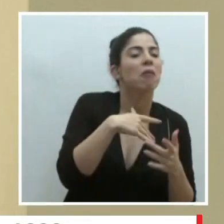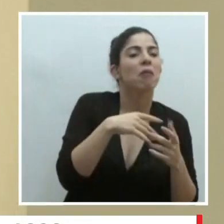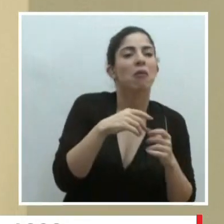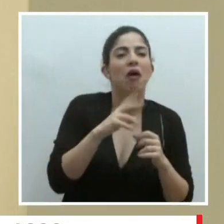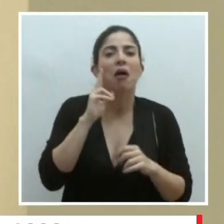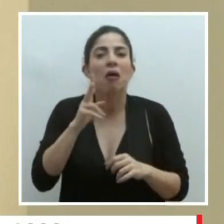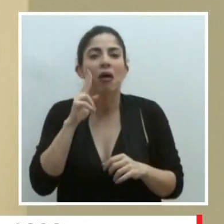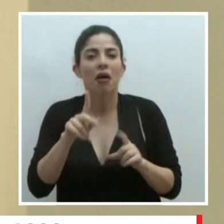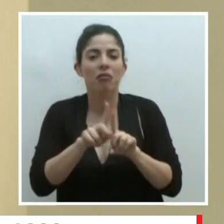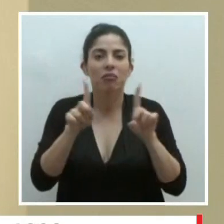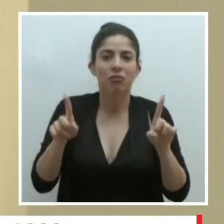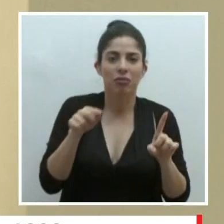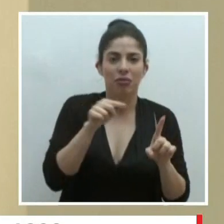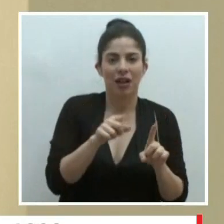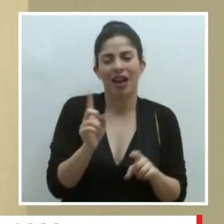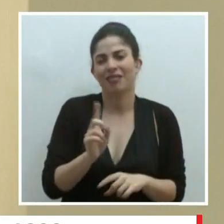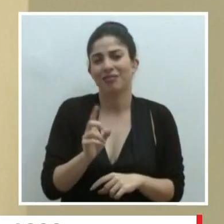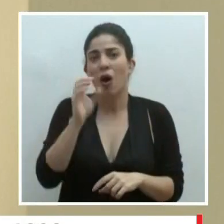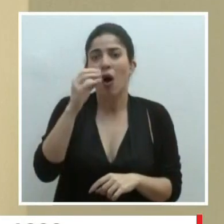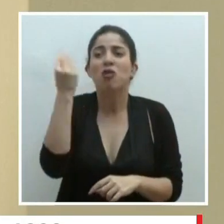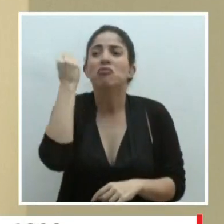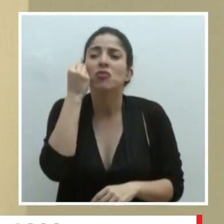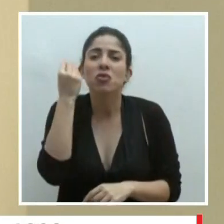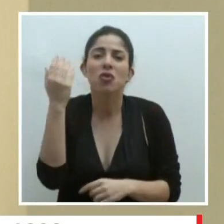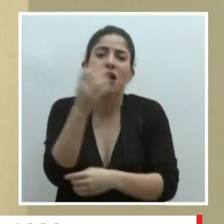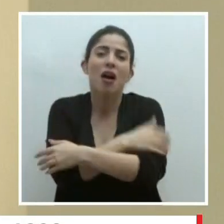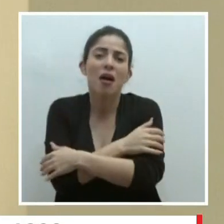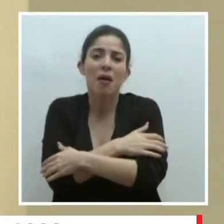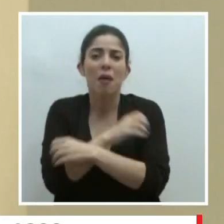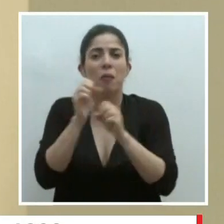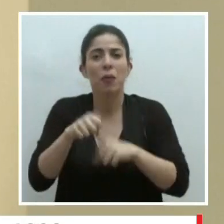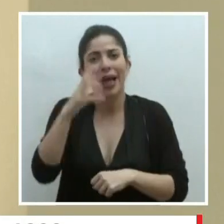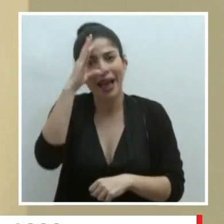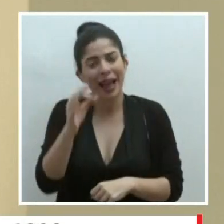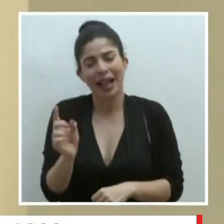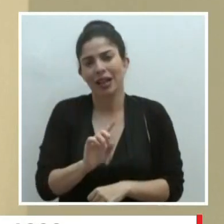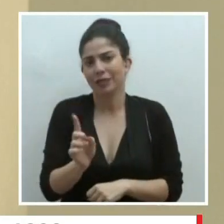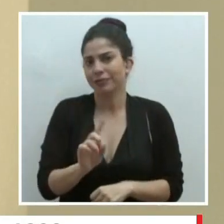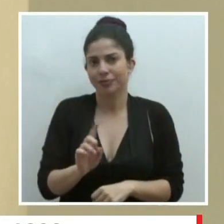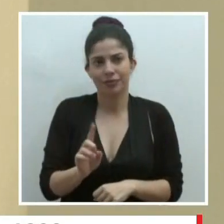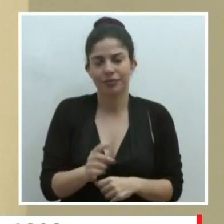sociales o el no saludarse de beso, de mano o abrazo,